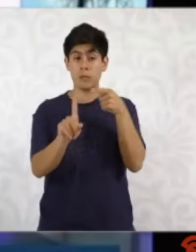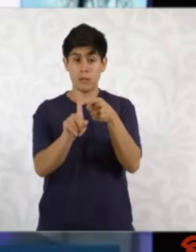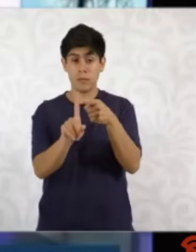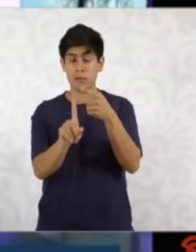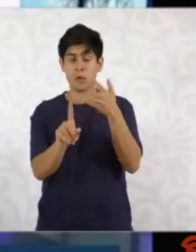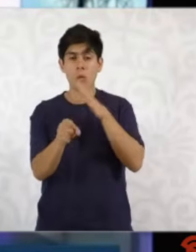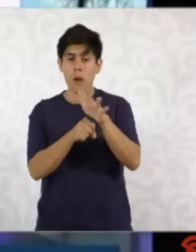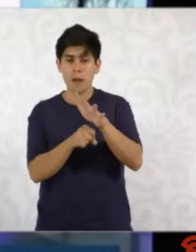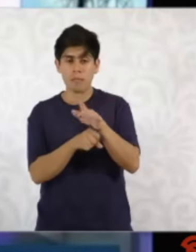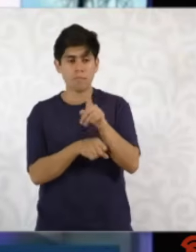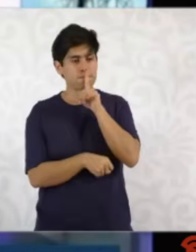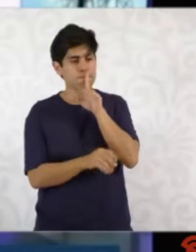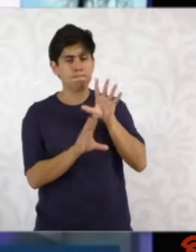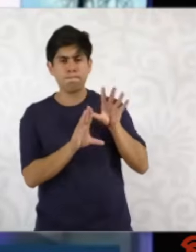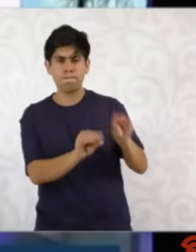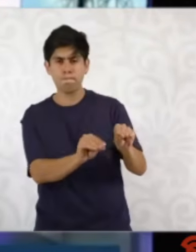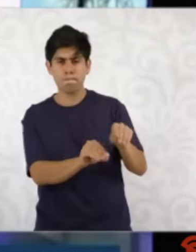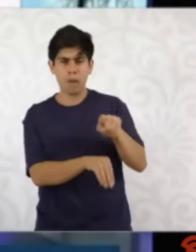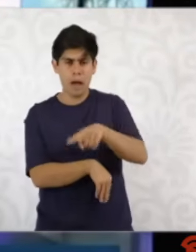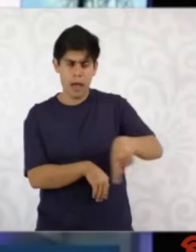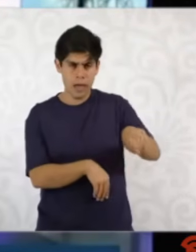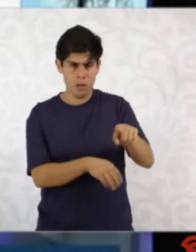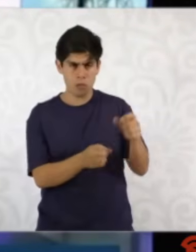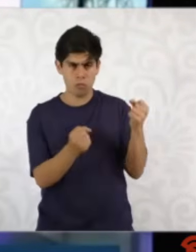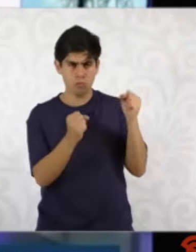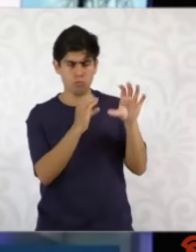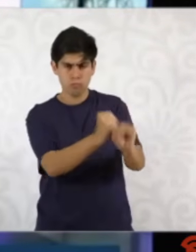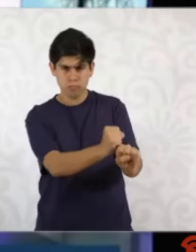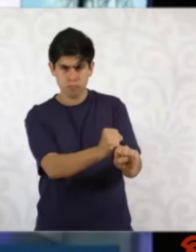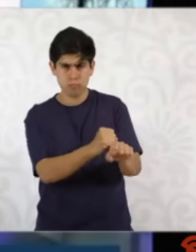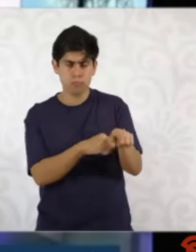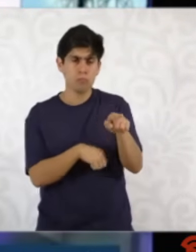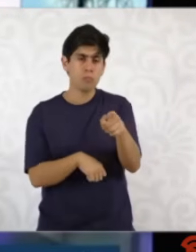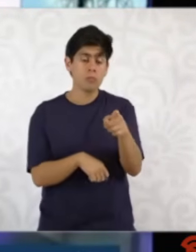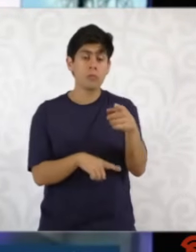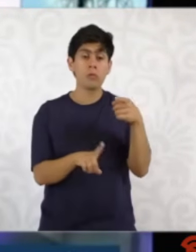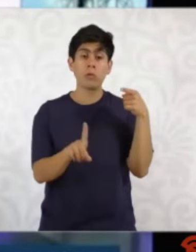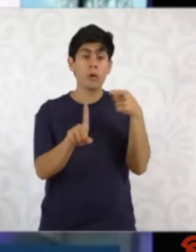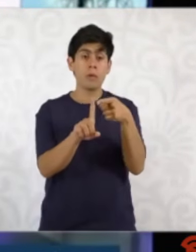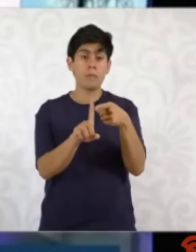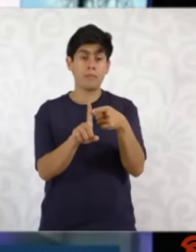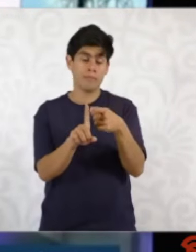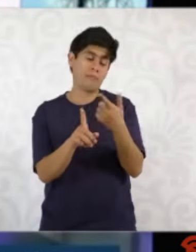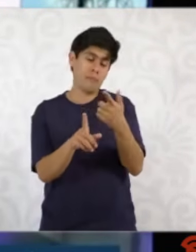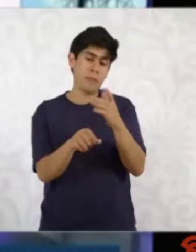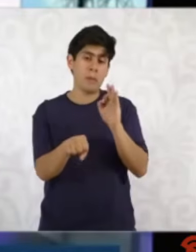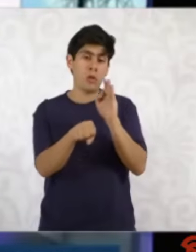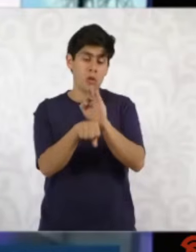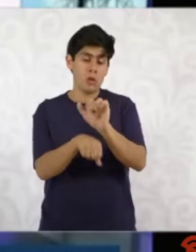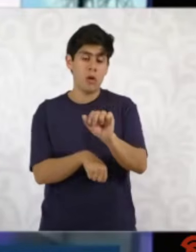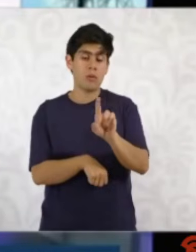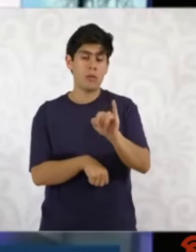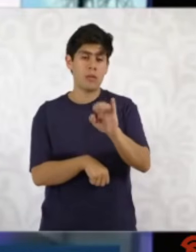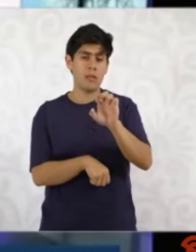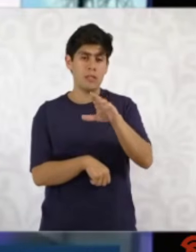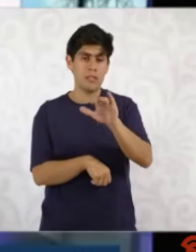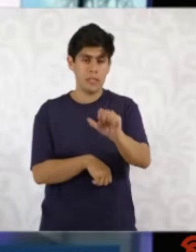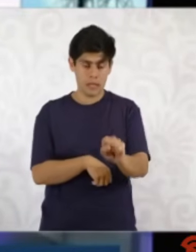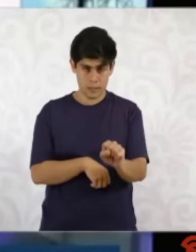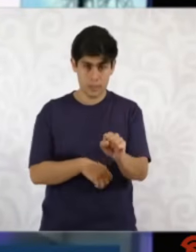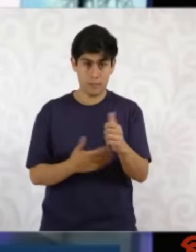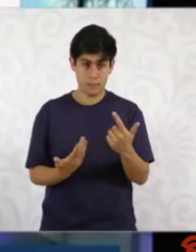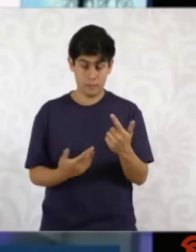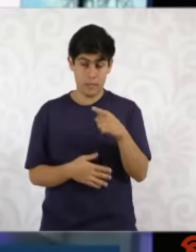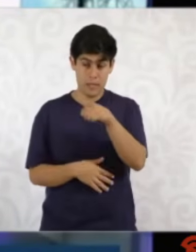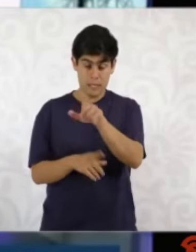voces críticas bajo el pretexto de la protección de los derechos de las audiencias. Busca sancionar a concesionarios si la